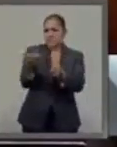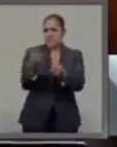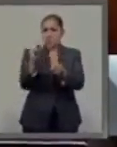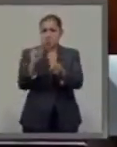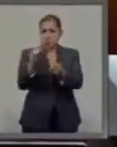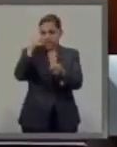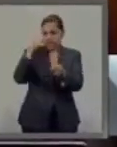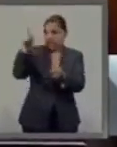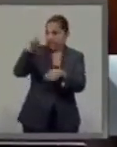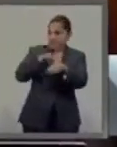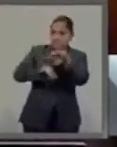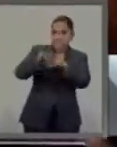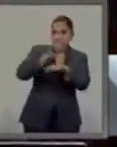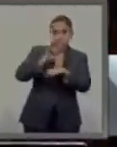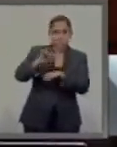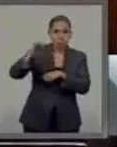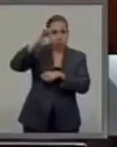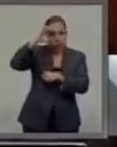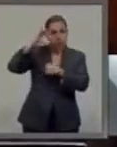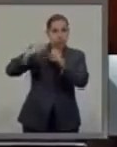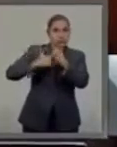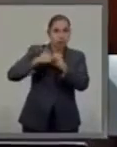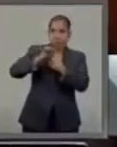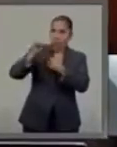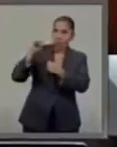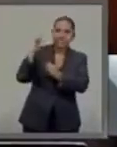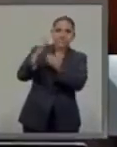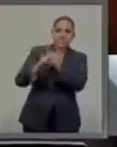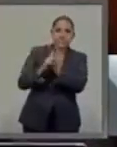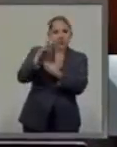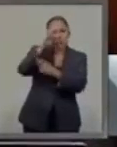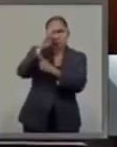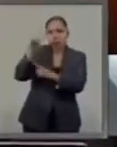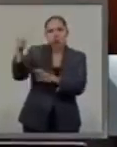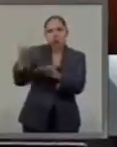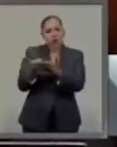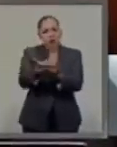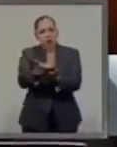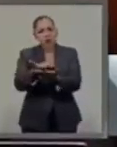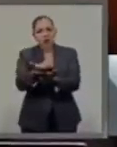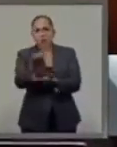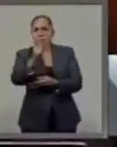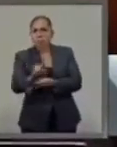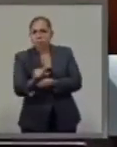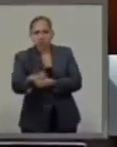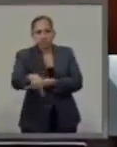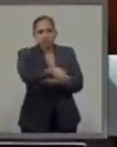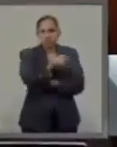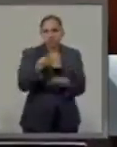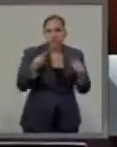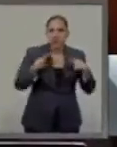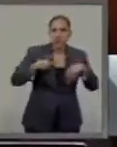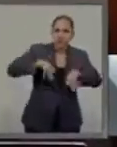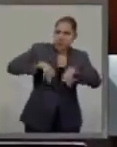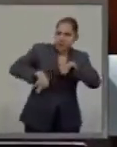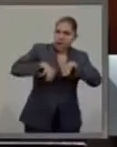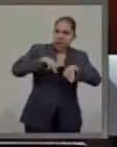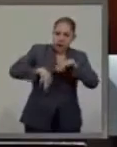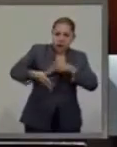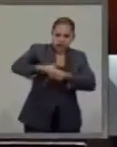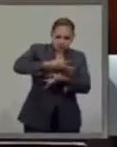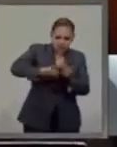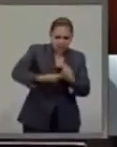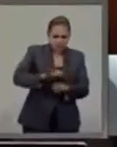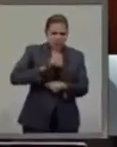la política esa es la causa verdadera de la desigualdad, la pobreza y la descomposición